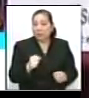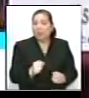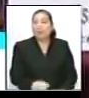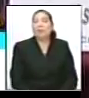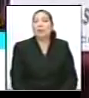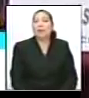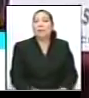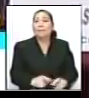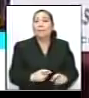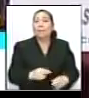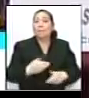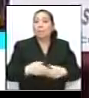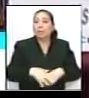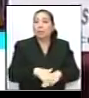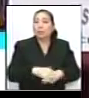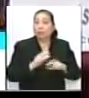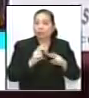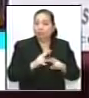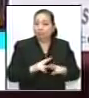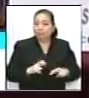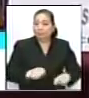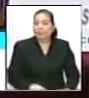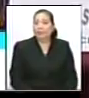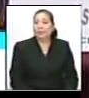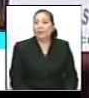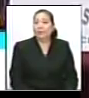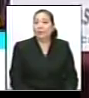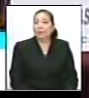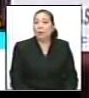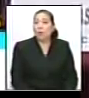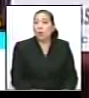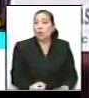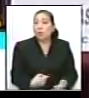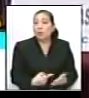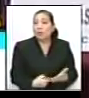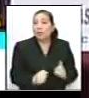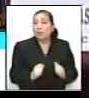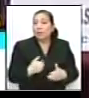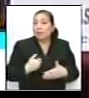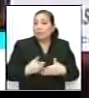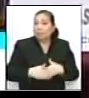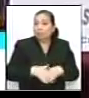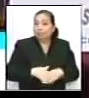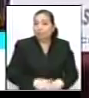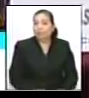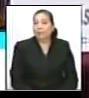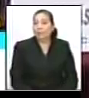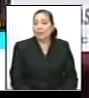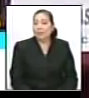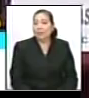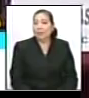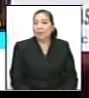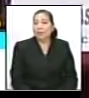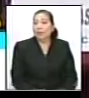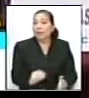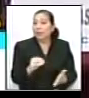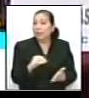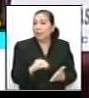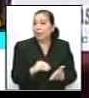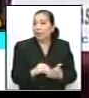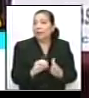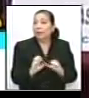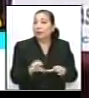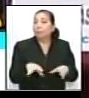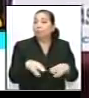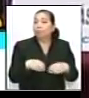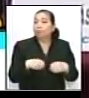inmunidad parlamentaria de proceso de la investigada. En consecuencia, se procede y se propone a